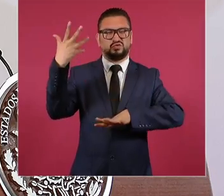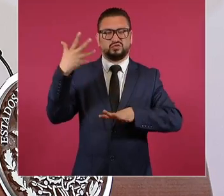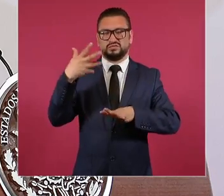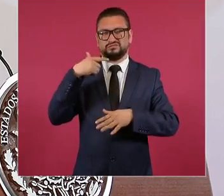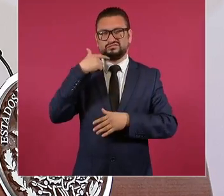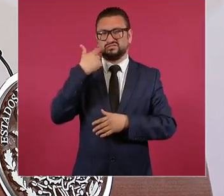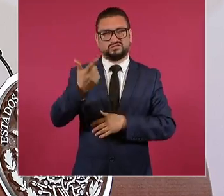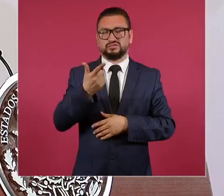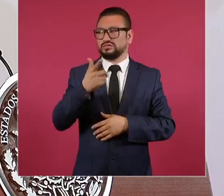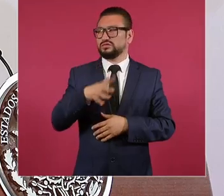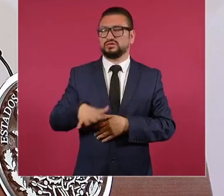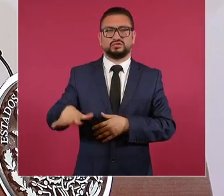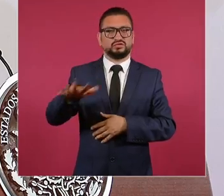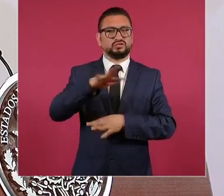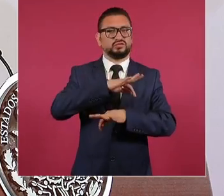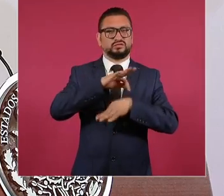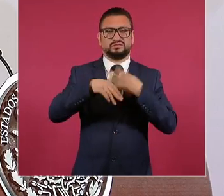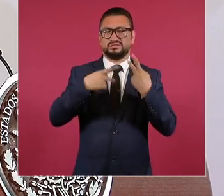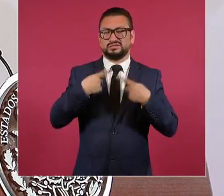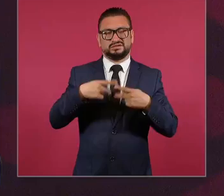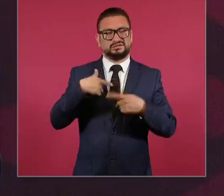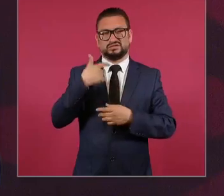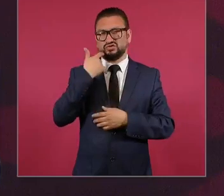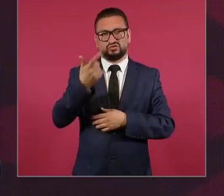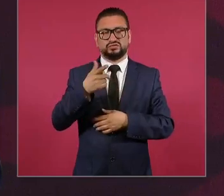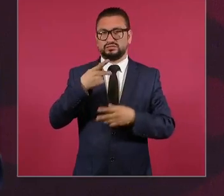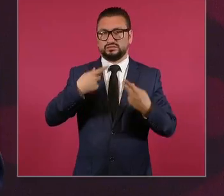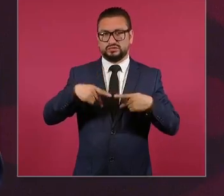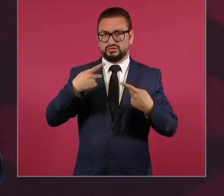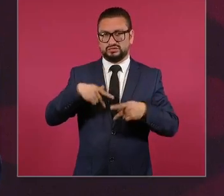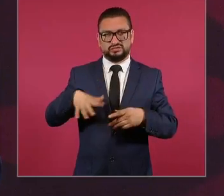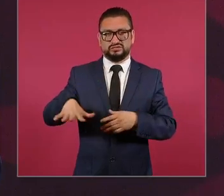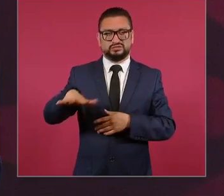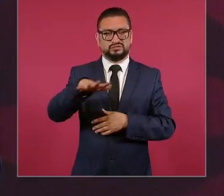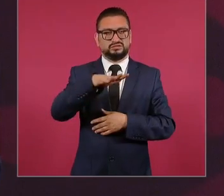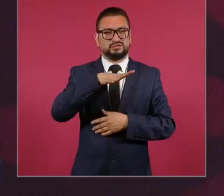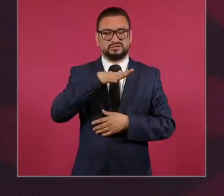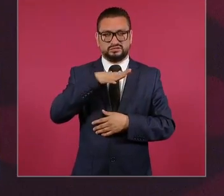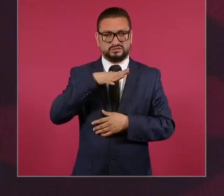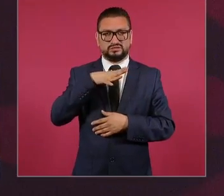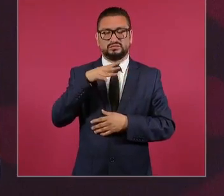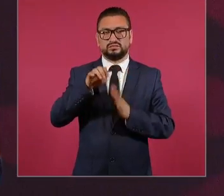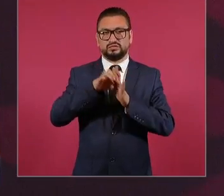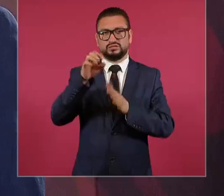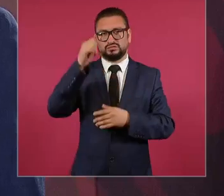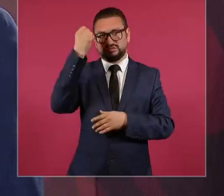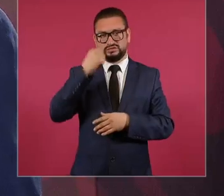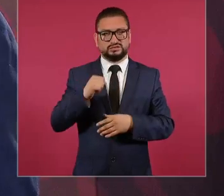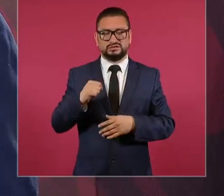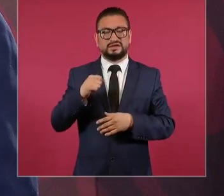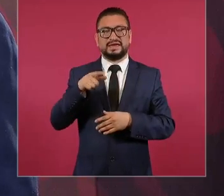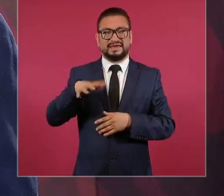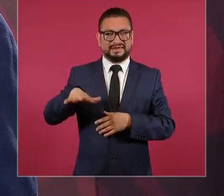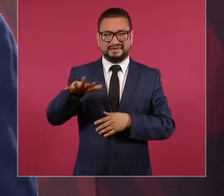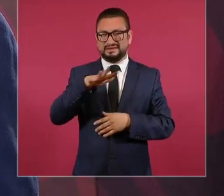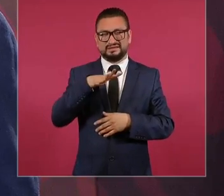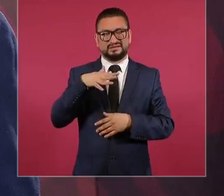nadie quiere la violencia el pueblo de Sinaloa no merece la violencia